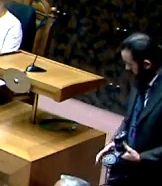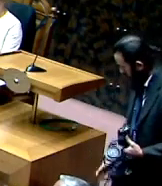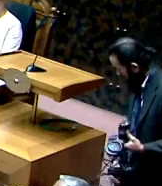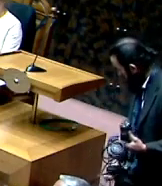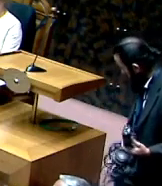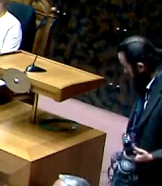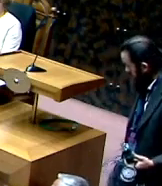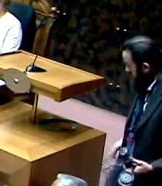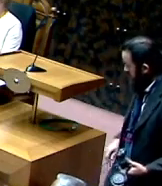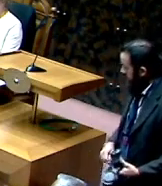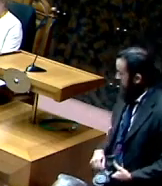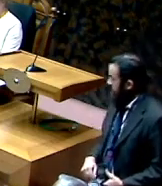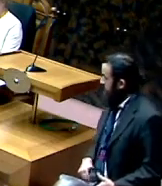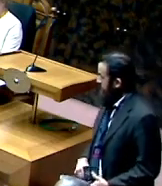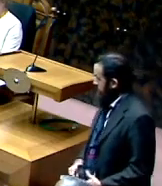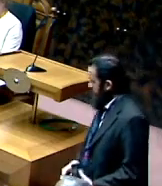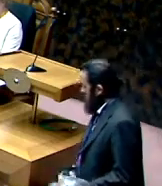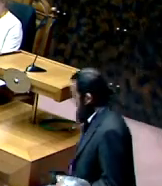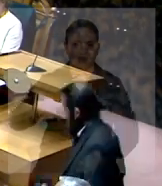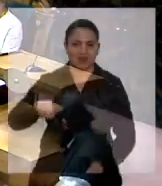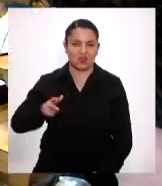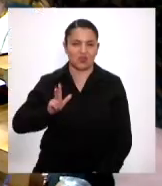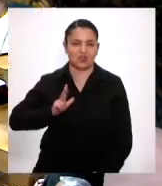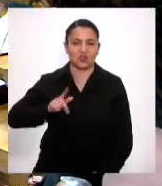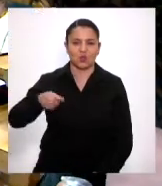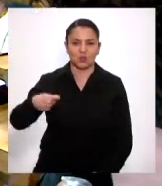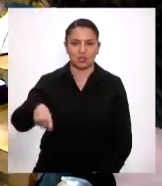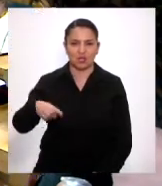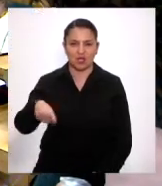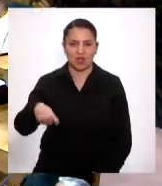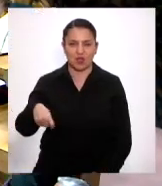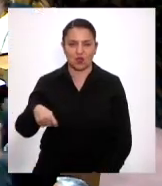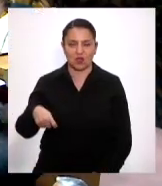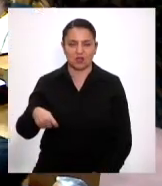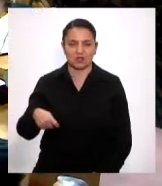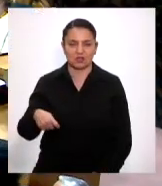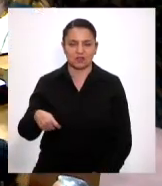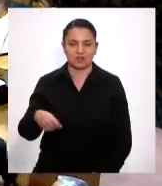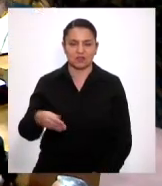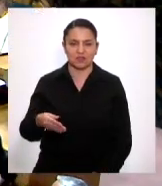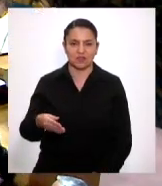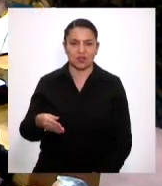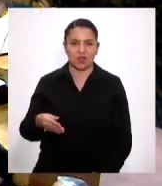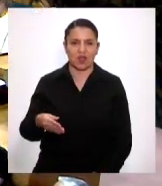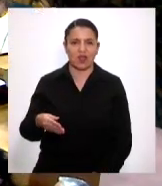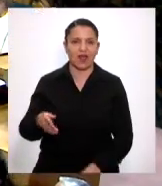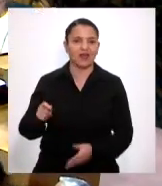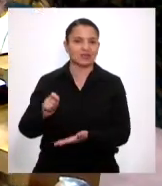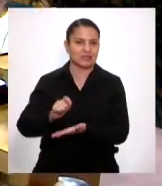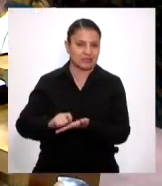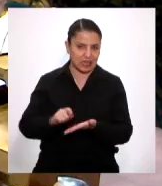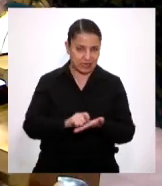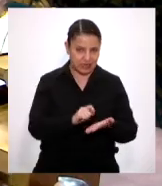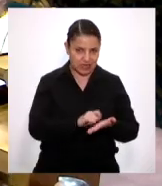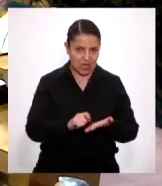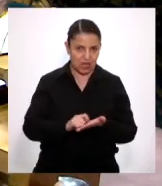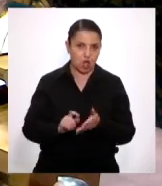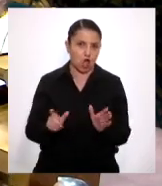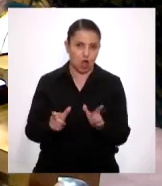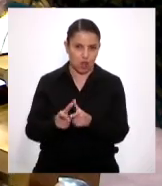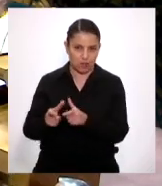saludo a las señoras senadoras a los señores senadores secretarias secretarios de